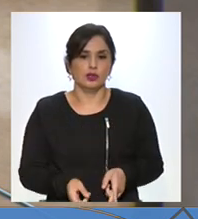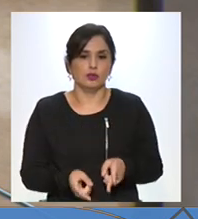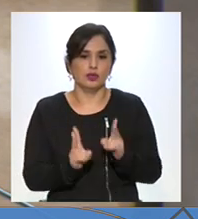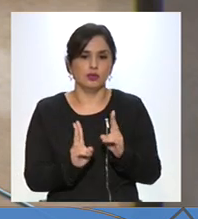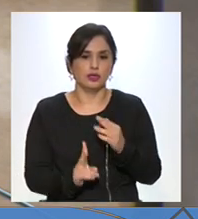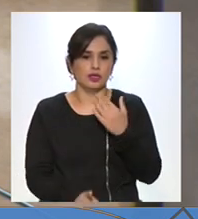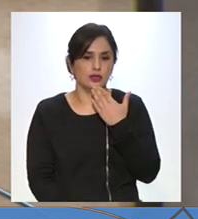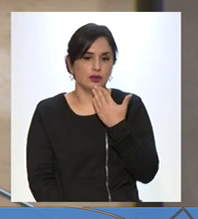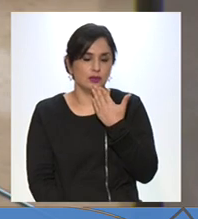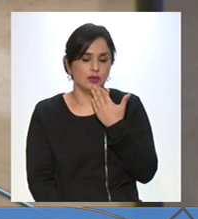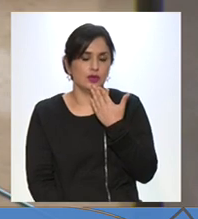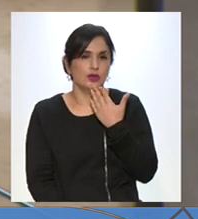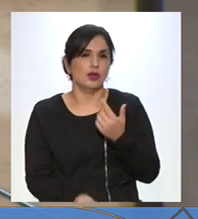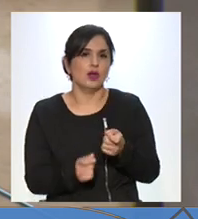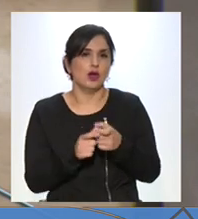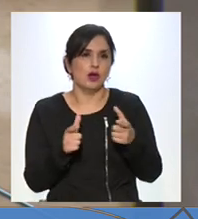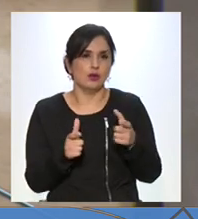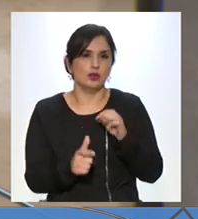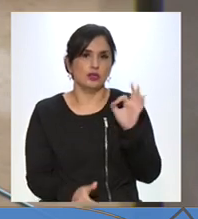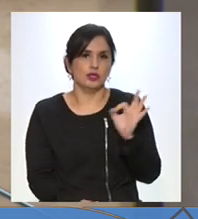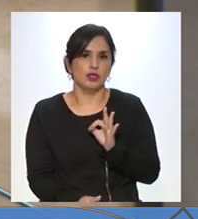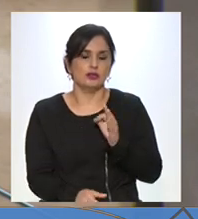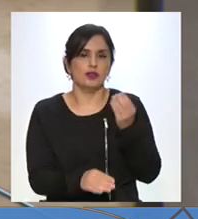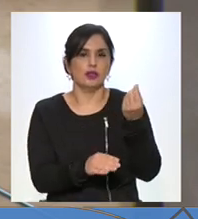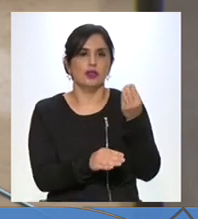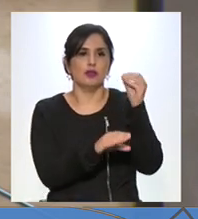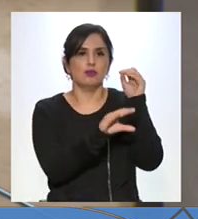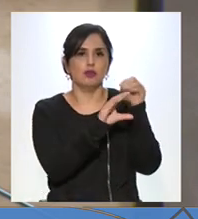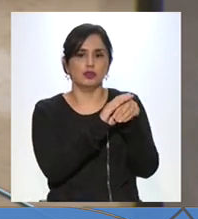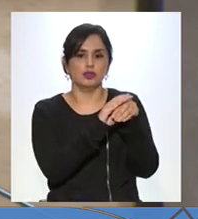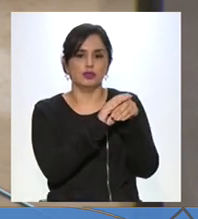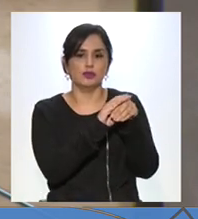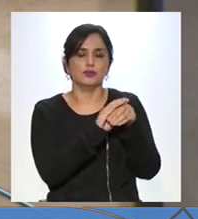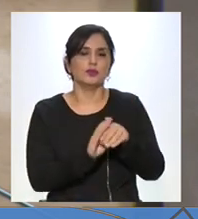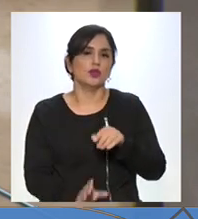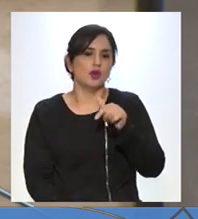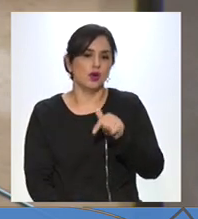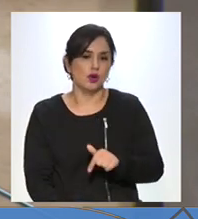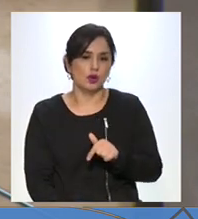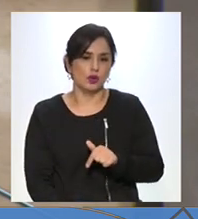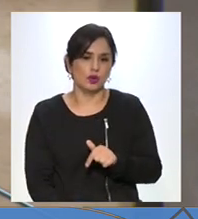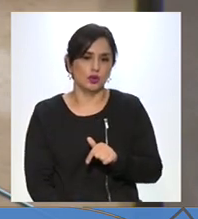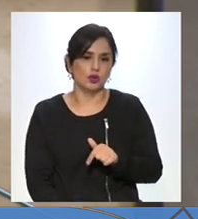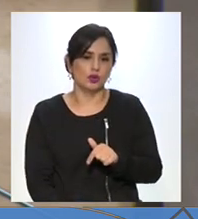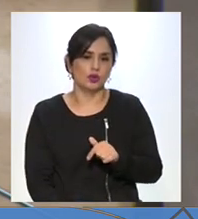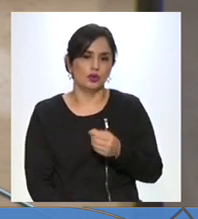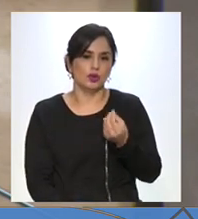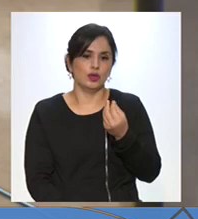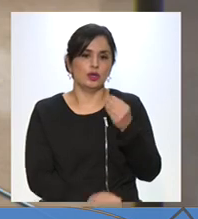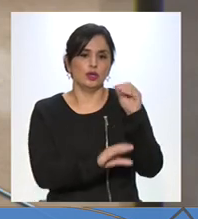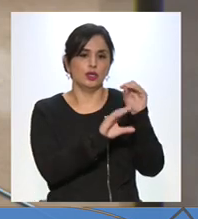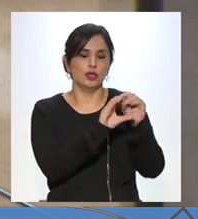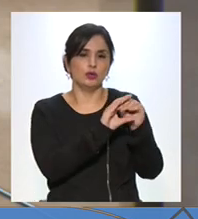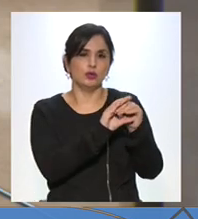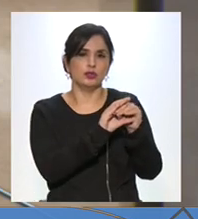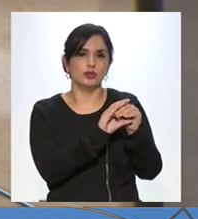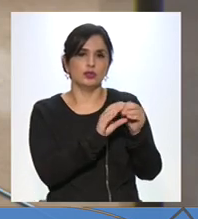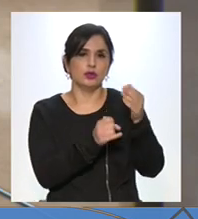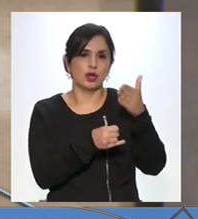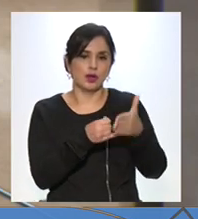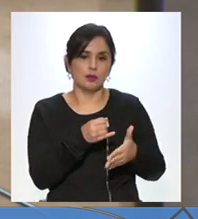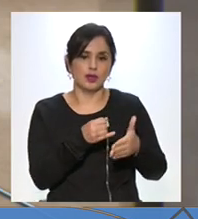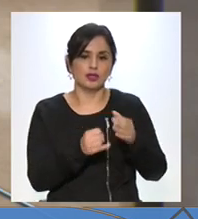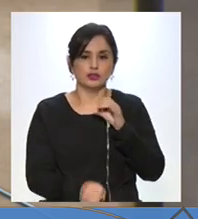también un aumento de las tasas de depósito. Hoy día el mercado de depósitos a plazo en